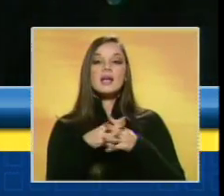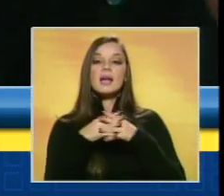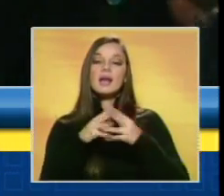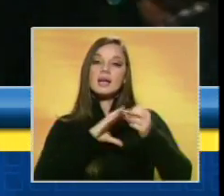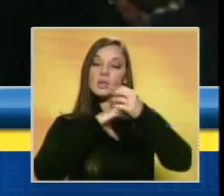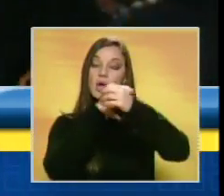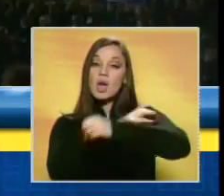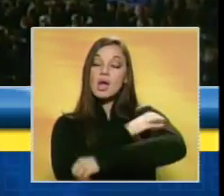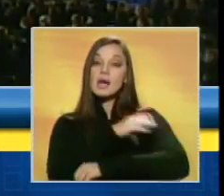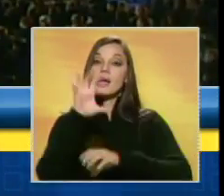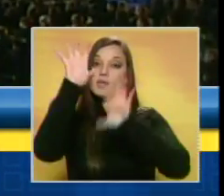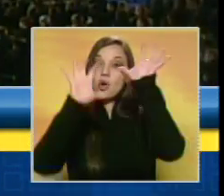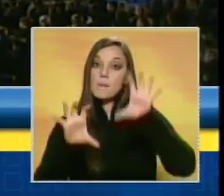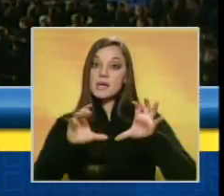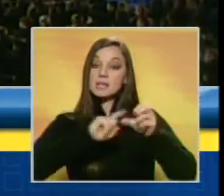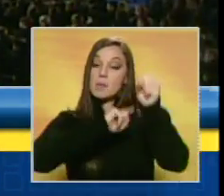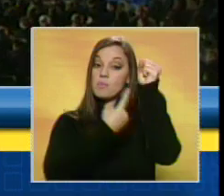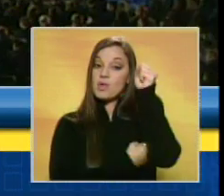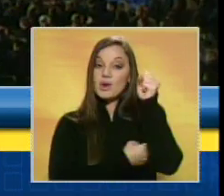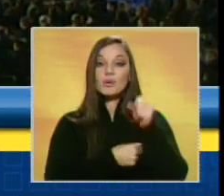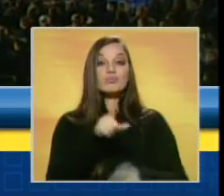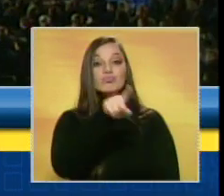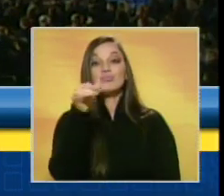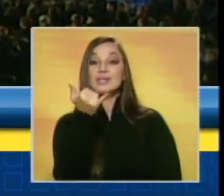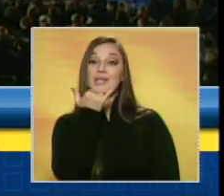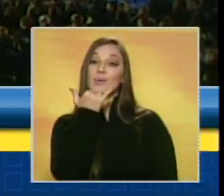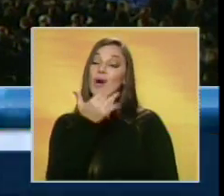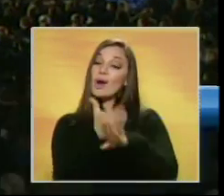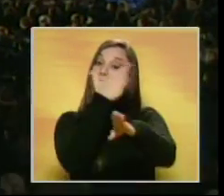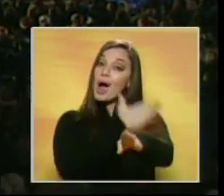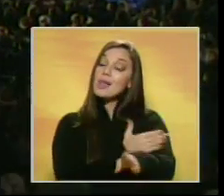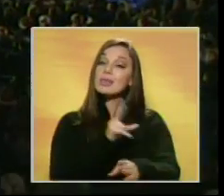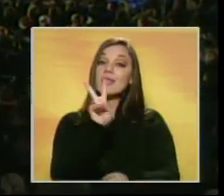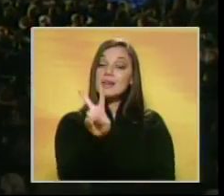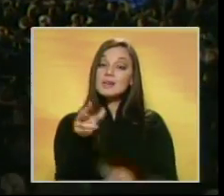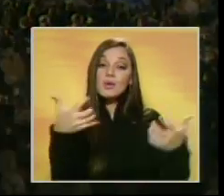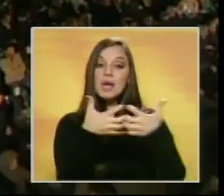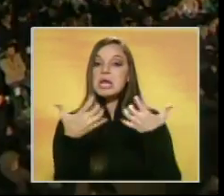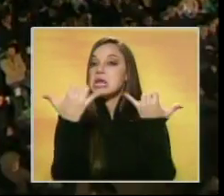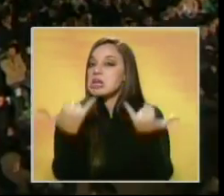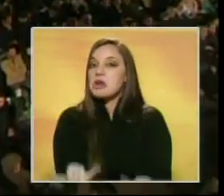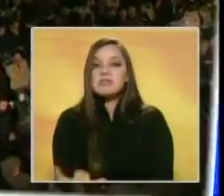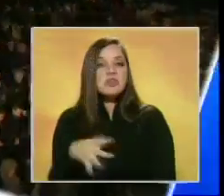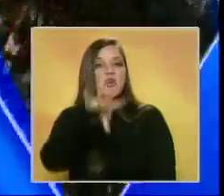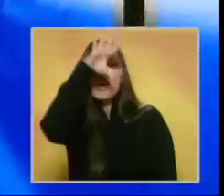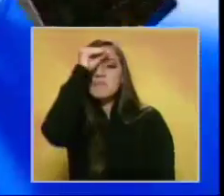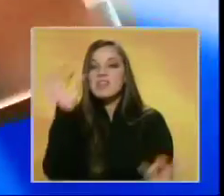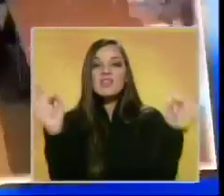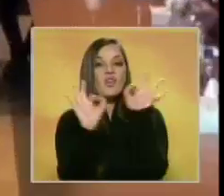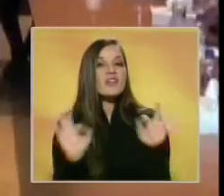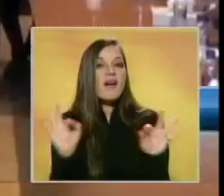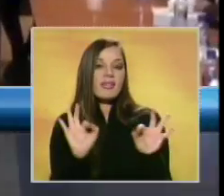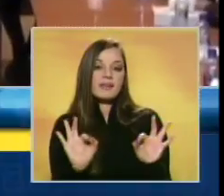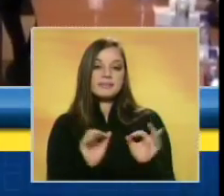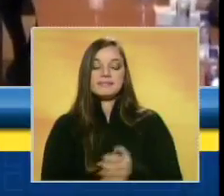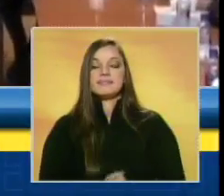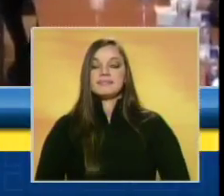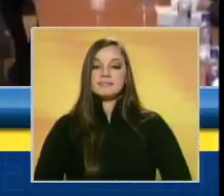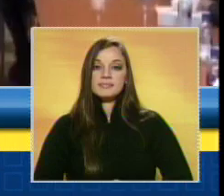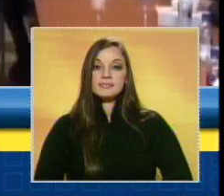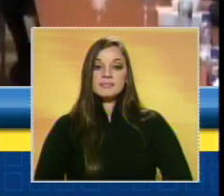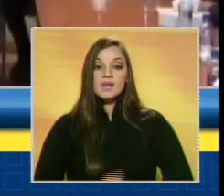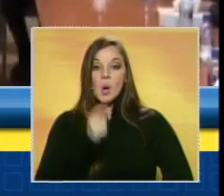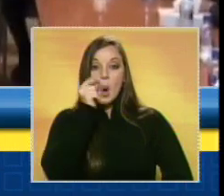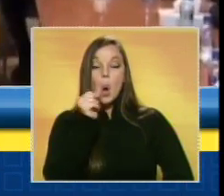un error muy grave antes de la Segunda Guerra Mundial y que aún no han aprendido la lección. El enviado especial